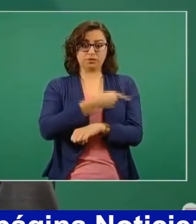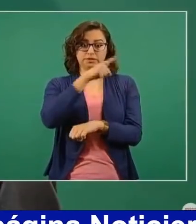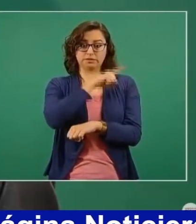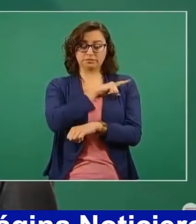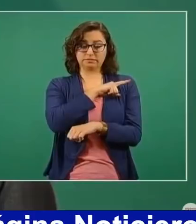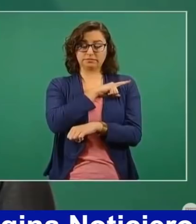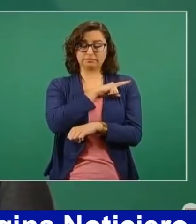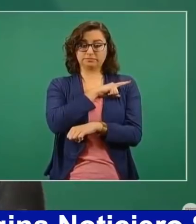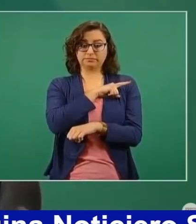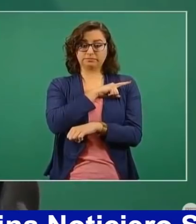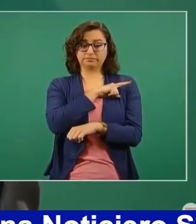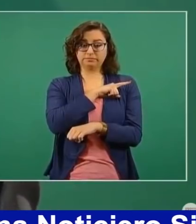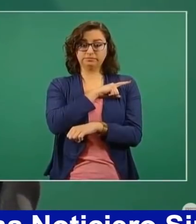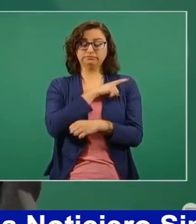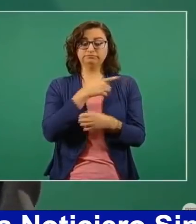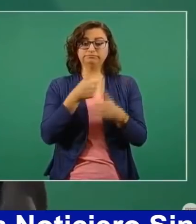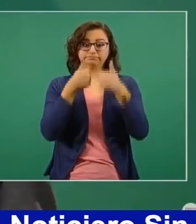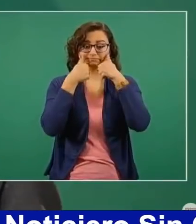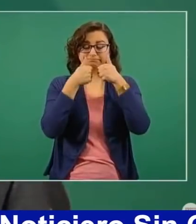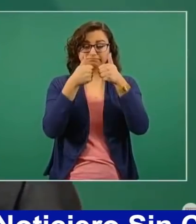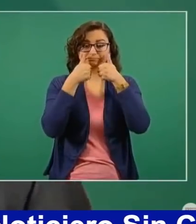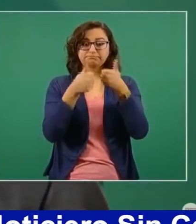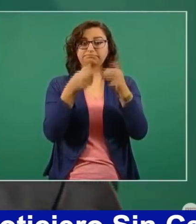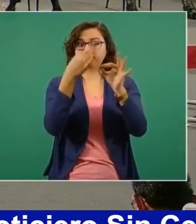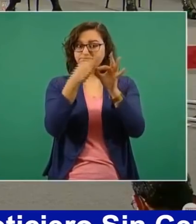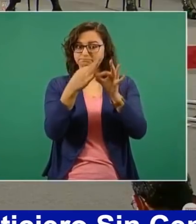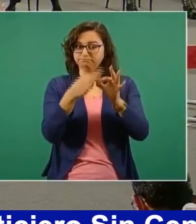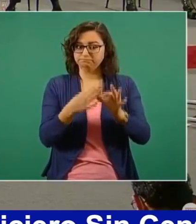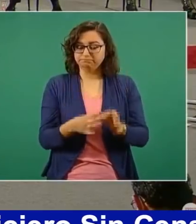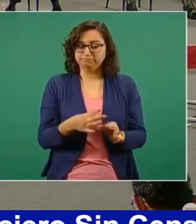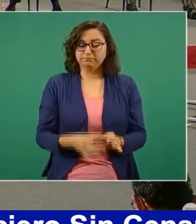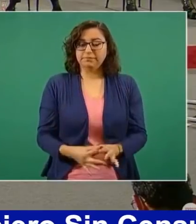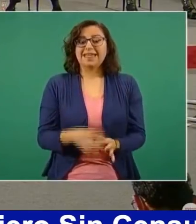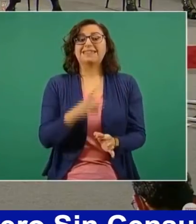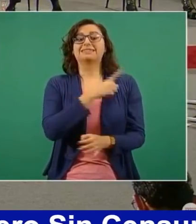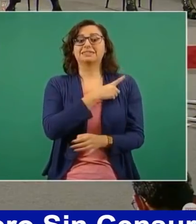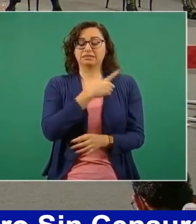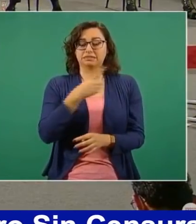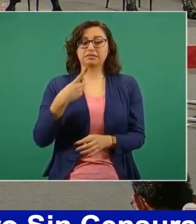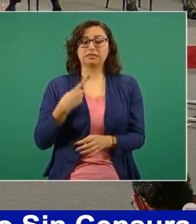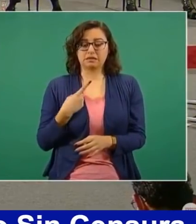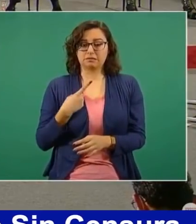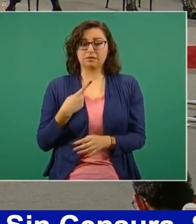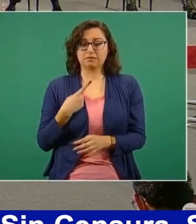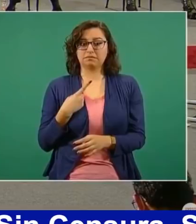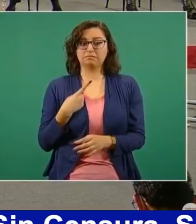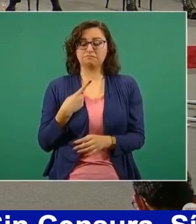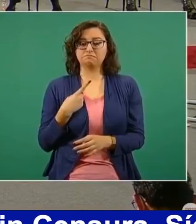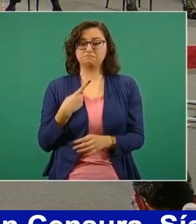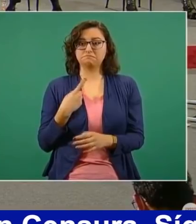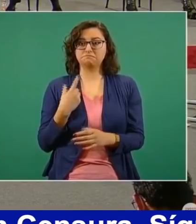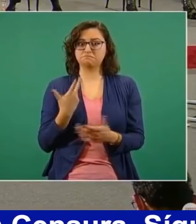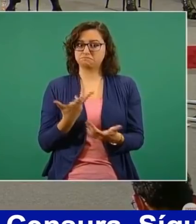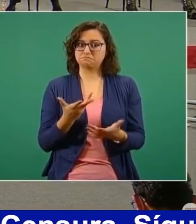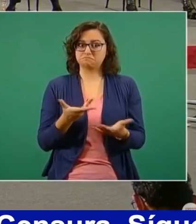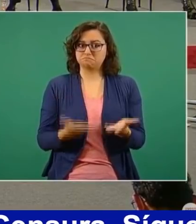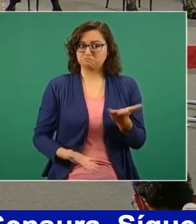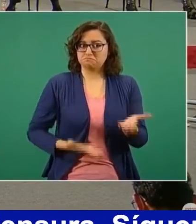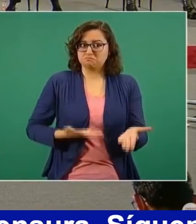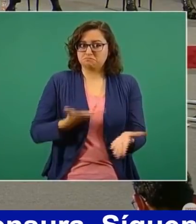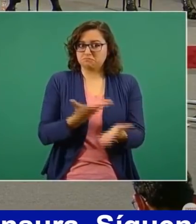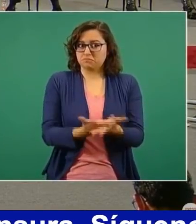sea correctamente escuchado en las indicaciones que da y que son técnicamente muy bien